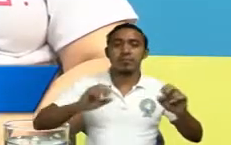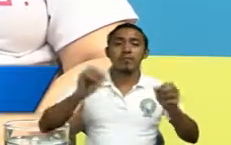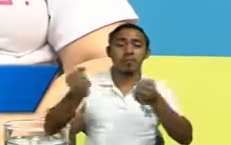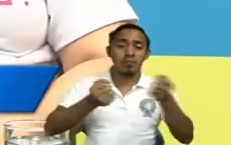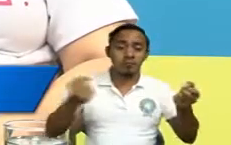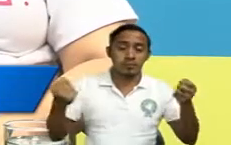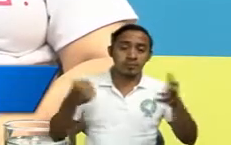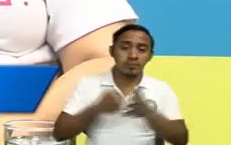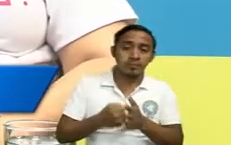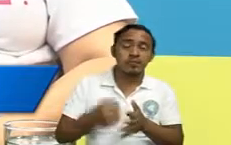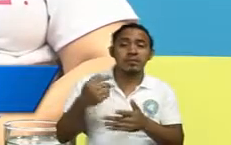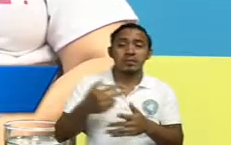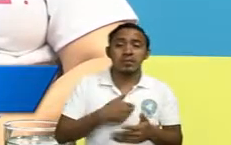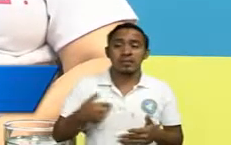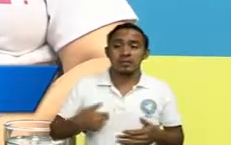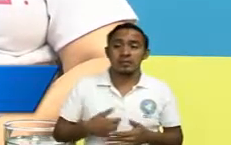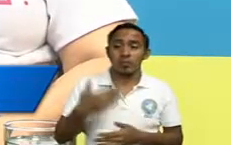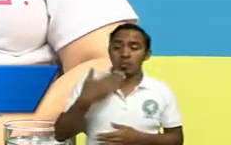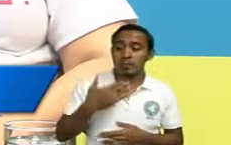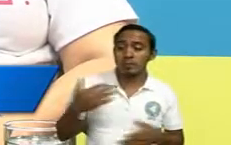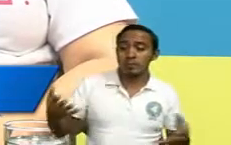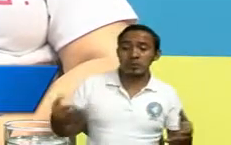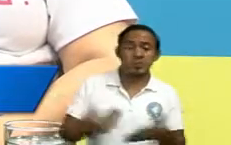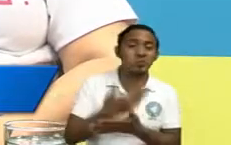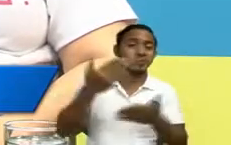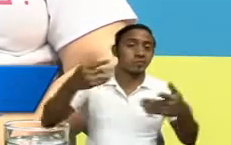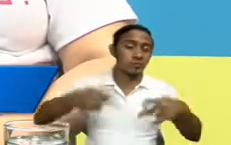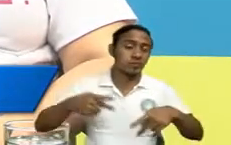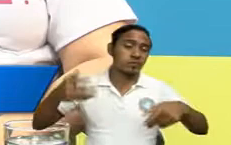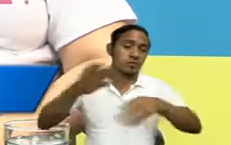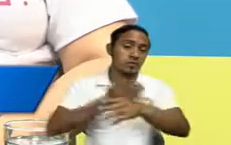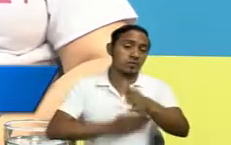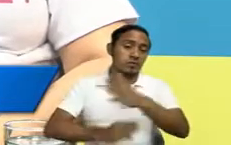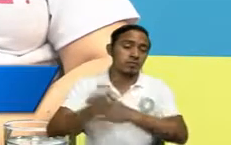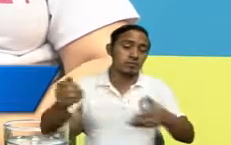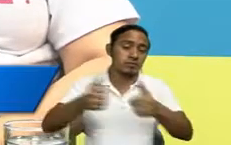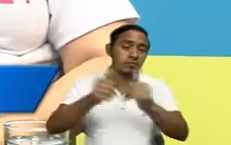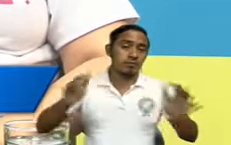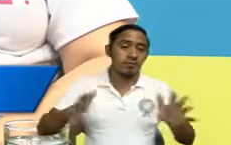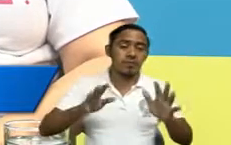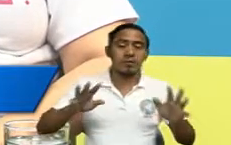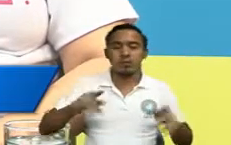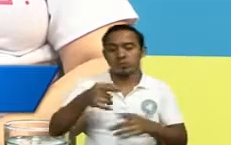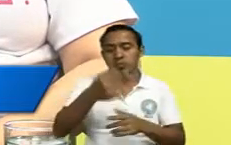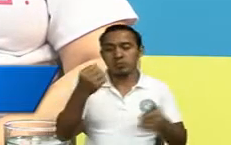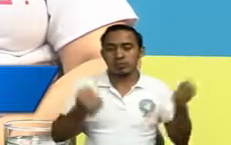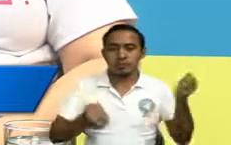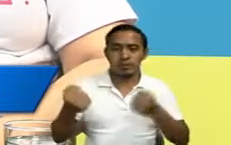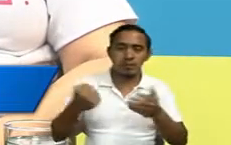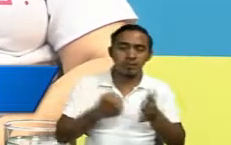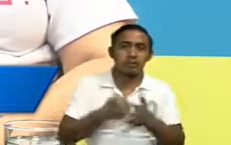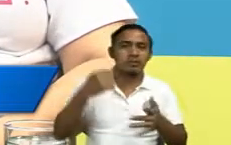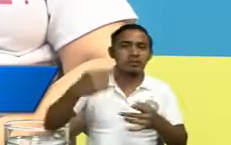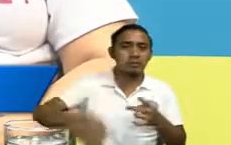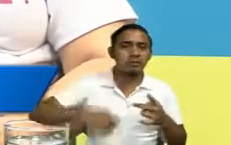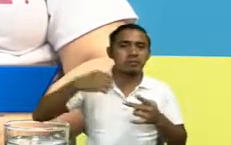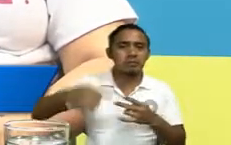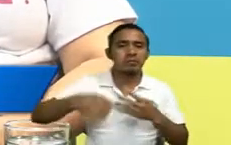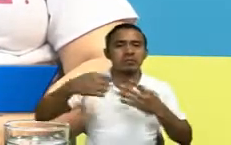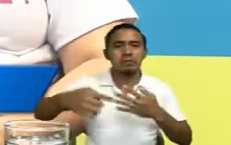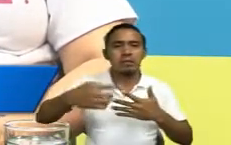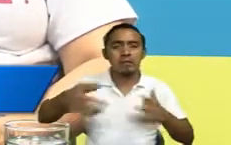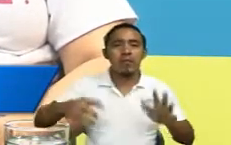de tránsito nos generan un buen grupo de estas personas con discapacidad. Todos estos accidentados que vemos a diario, ¿verdad? Al